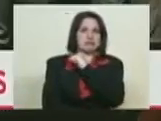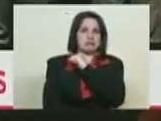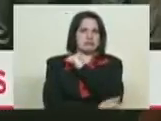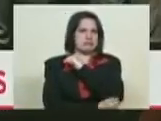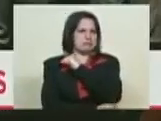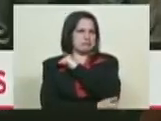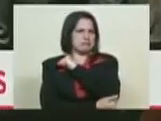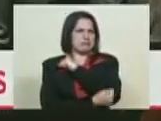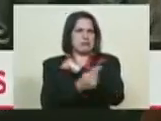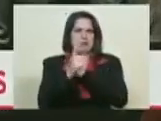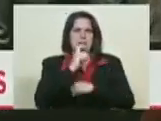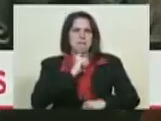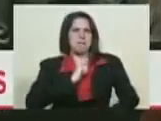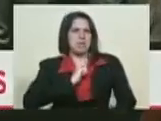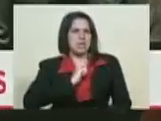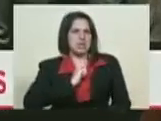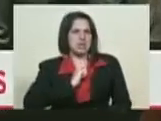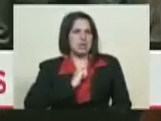en la envidia,